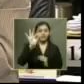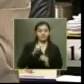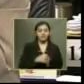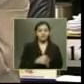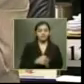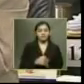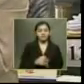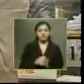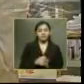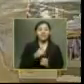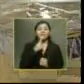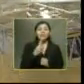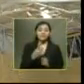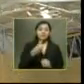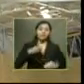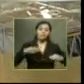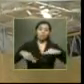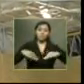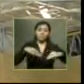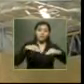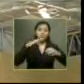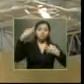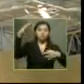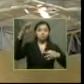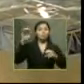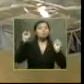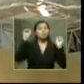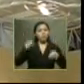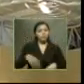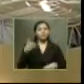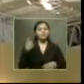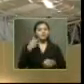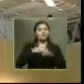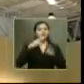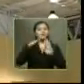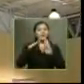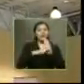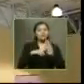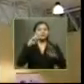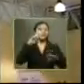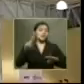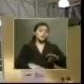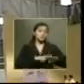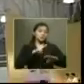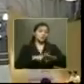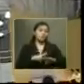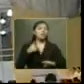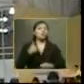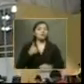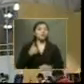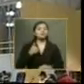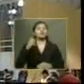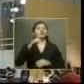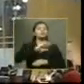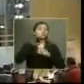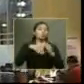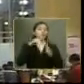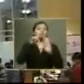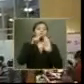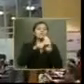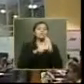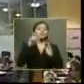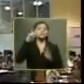dice que los movimientos políticos pueden ser de carácter nacional o el que corresponda a cualquiera de los niveles de